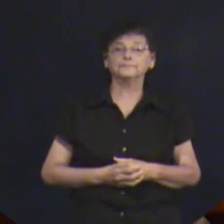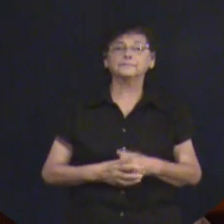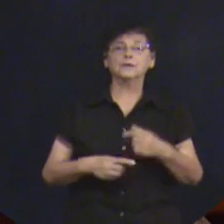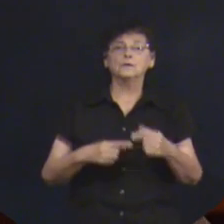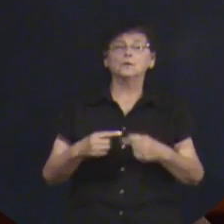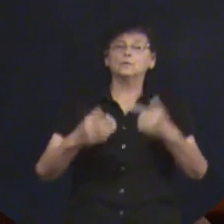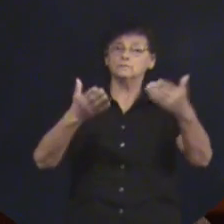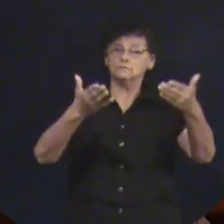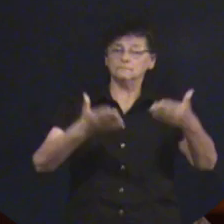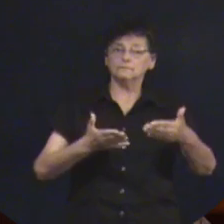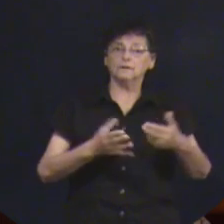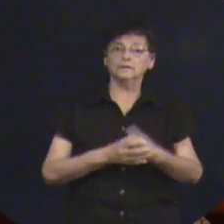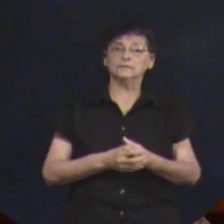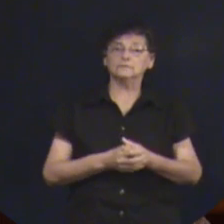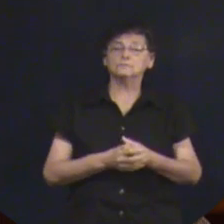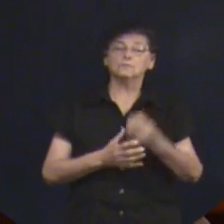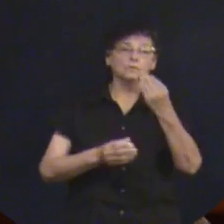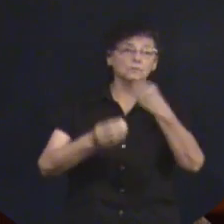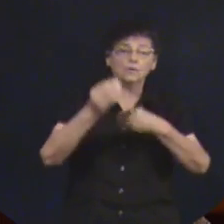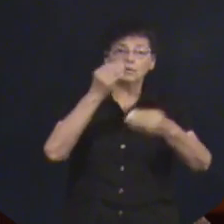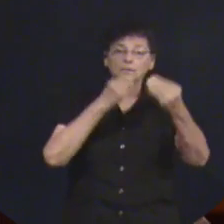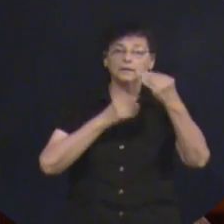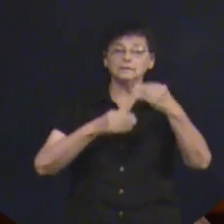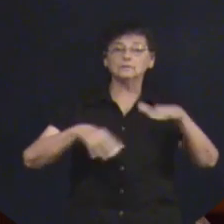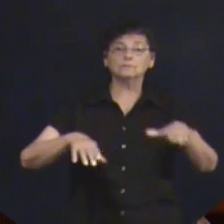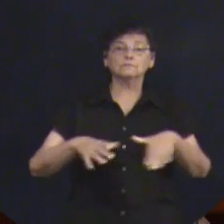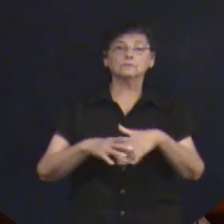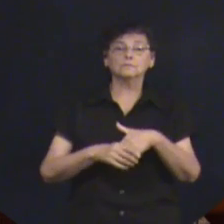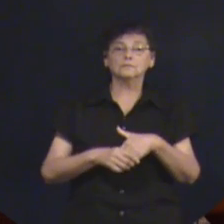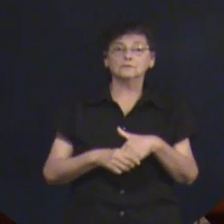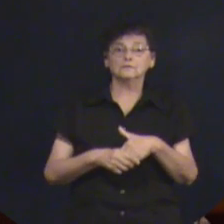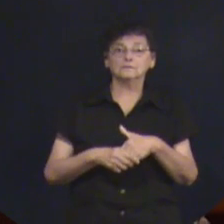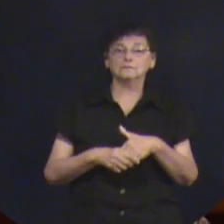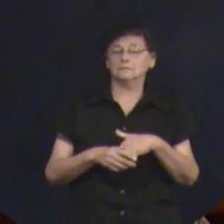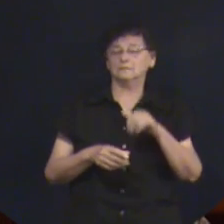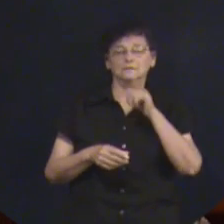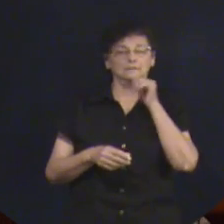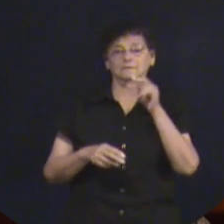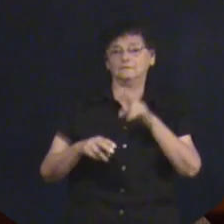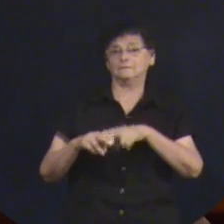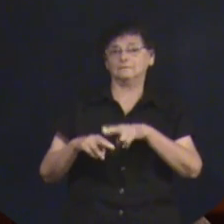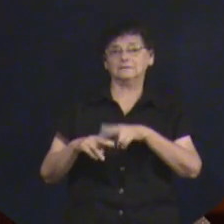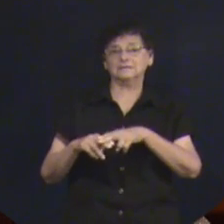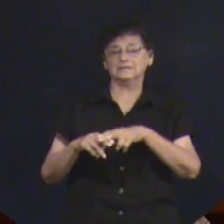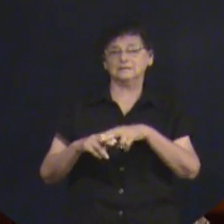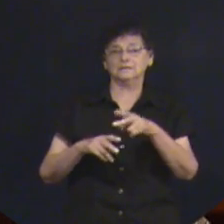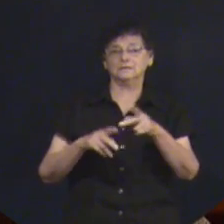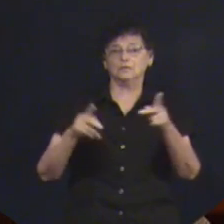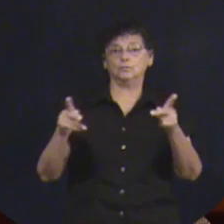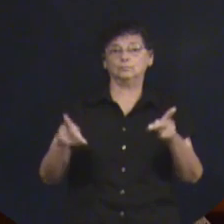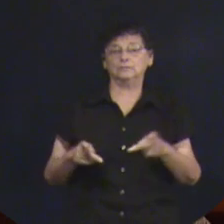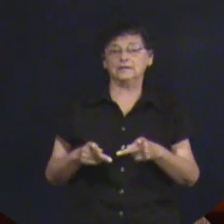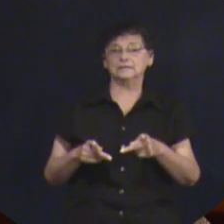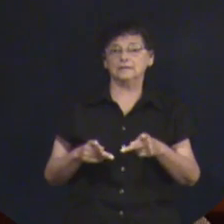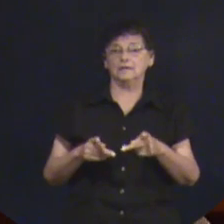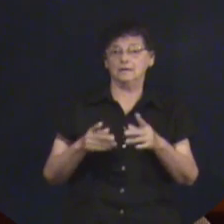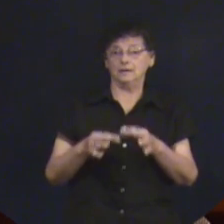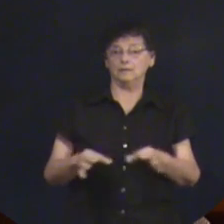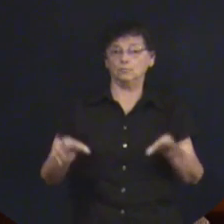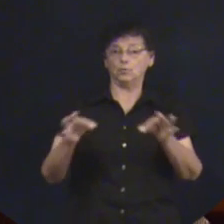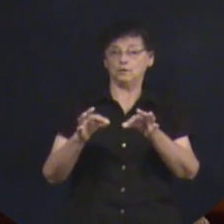cuando te inviten a un banquete de bodas, no te sientes en lugar